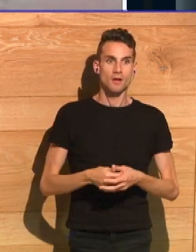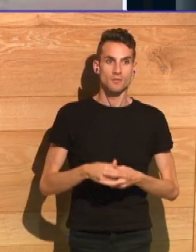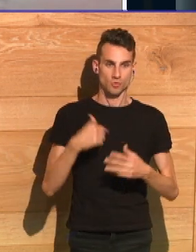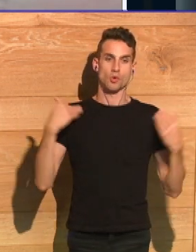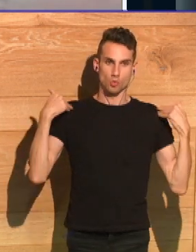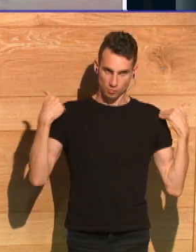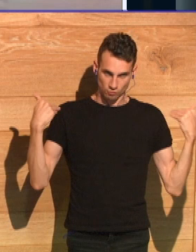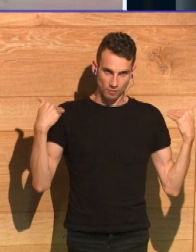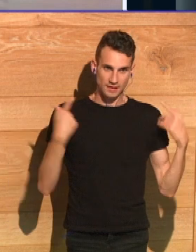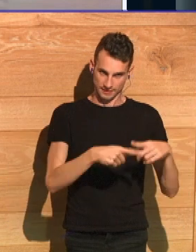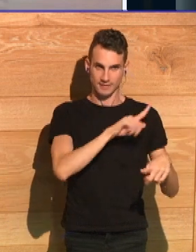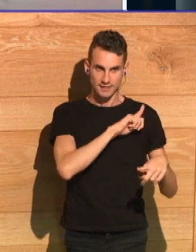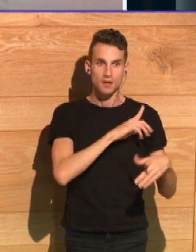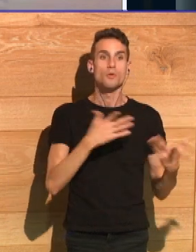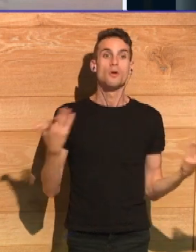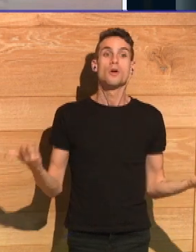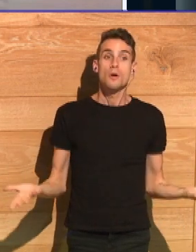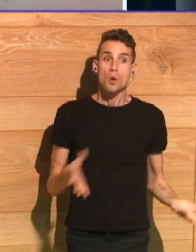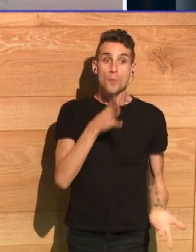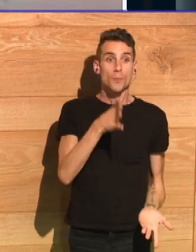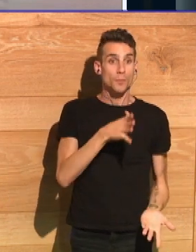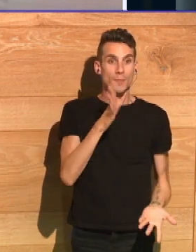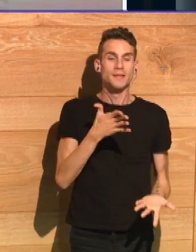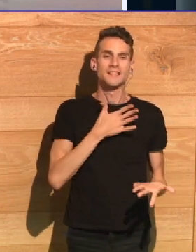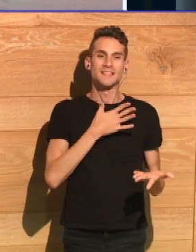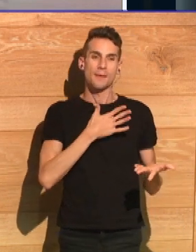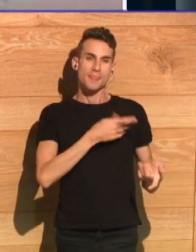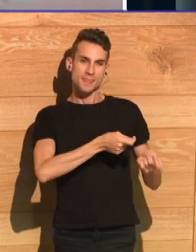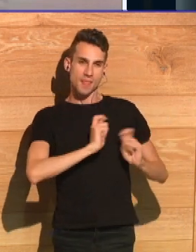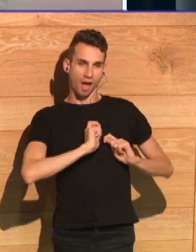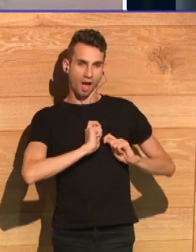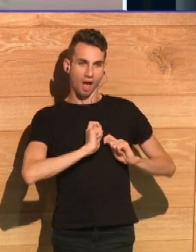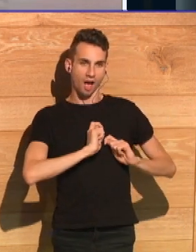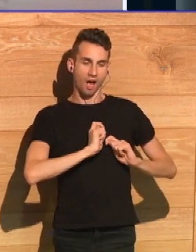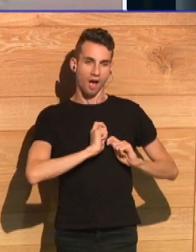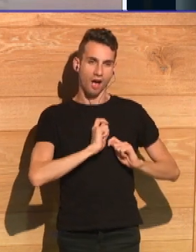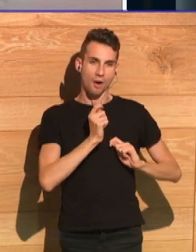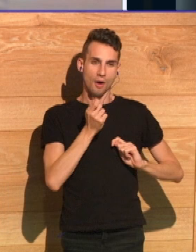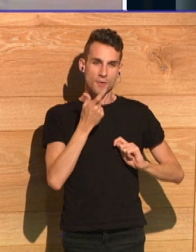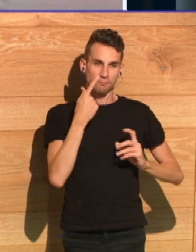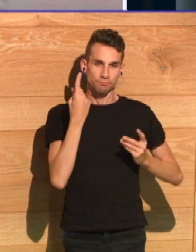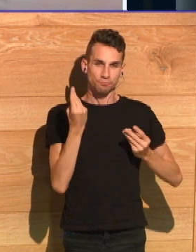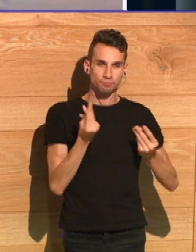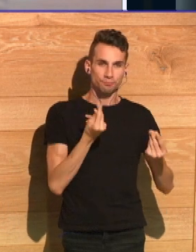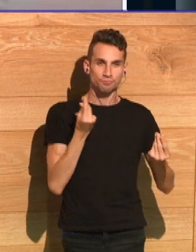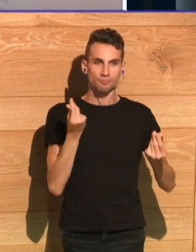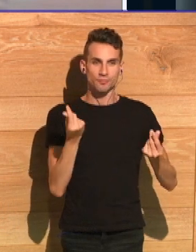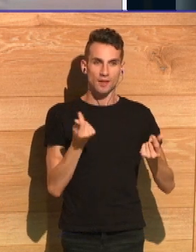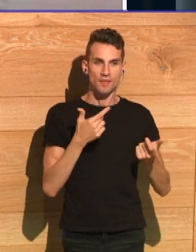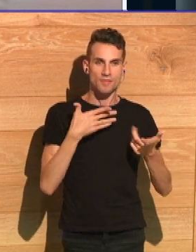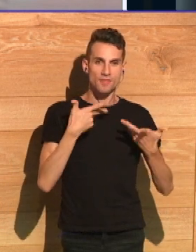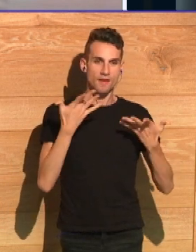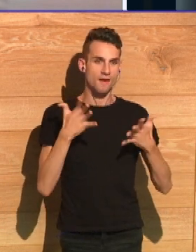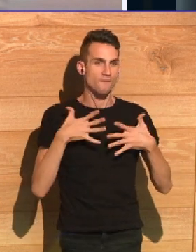hago tanto ejercicio en mi vida, es que me ofrece un poco esa sensación de